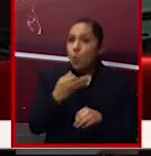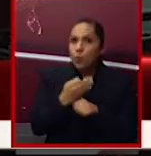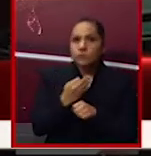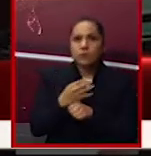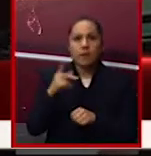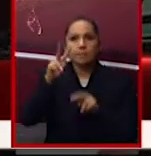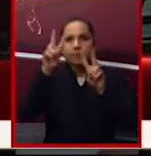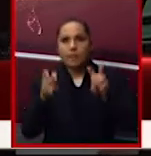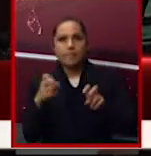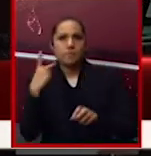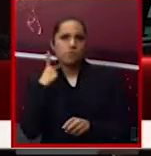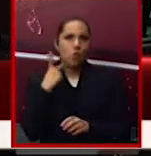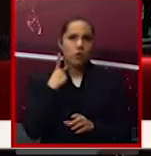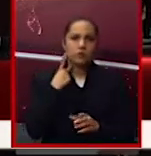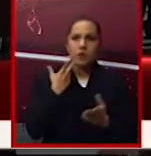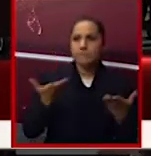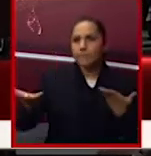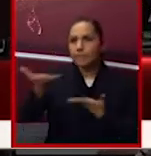más en los ciudadanos.